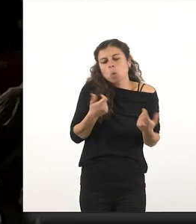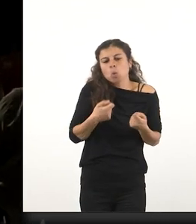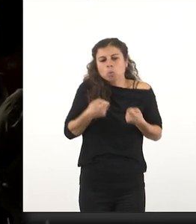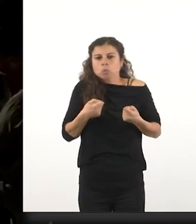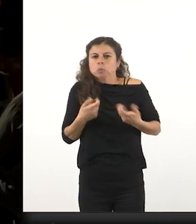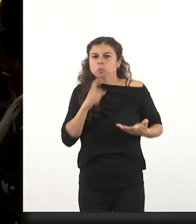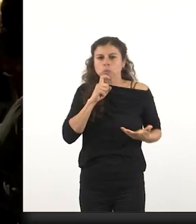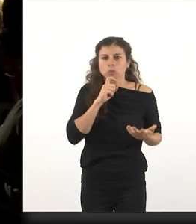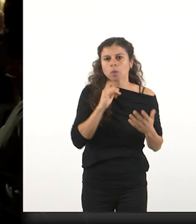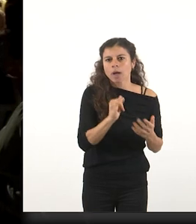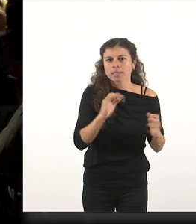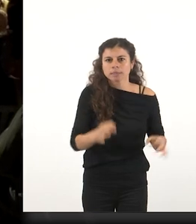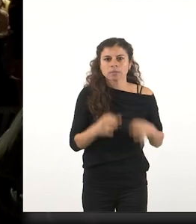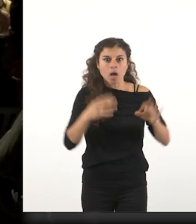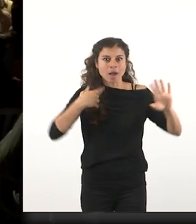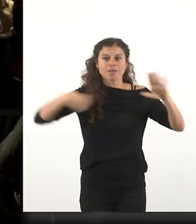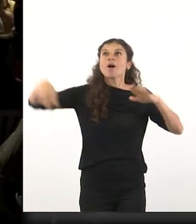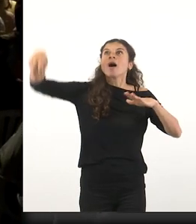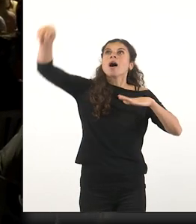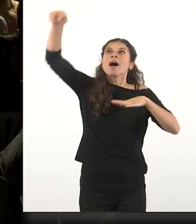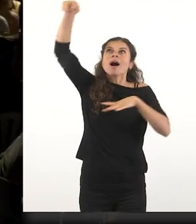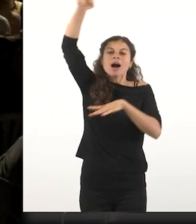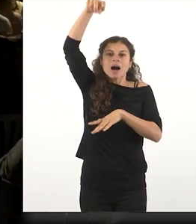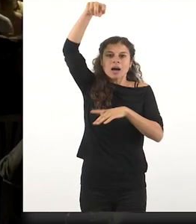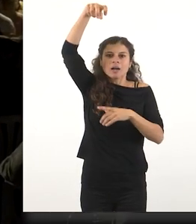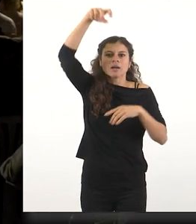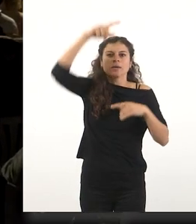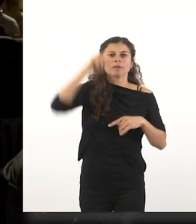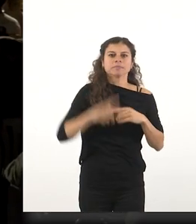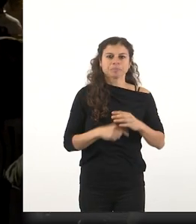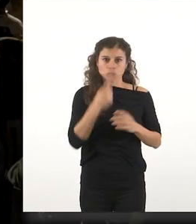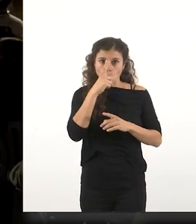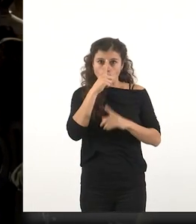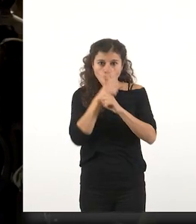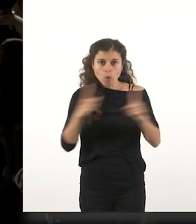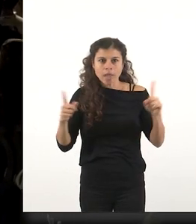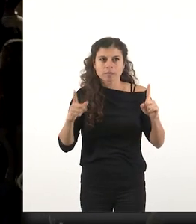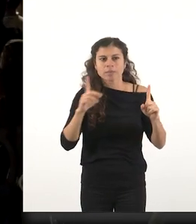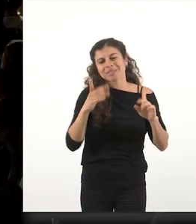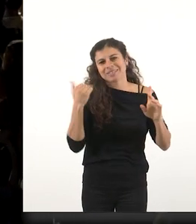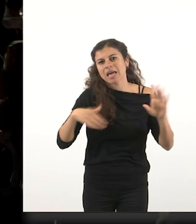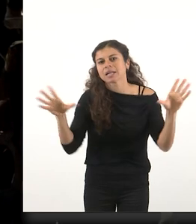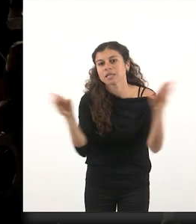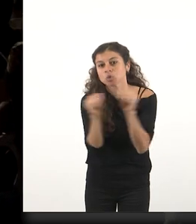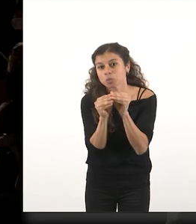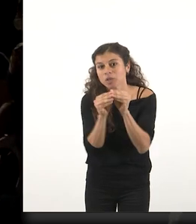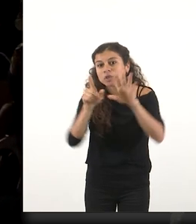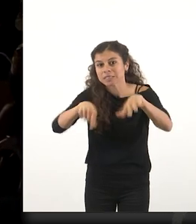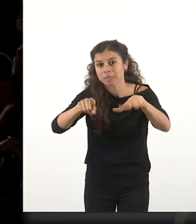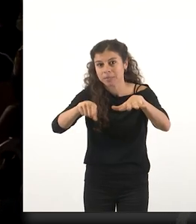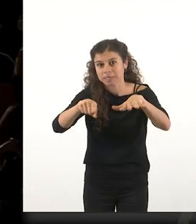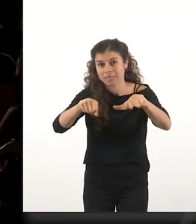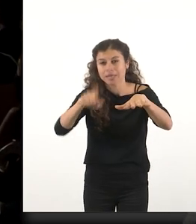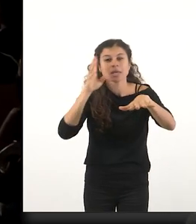que Antonio, estar como a 8 metros sobre el suelo, me mostró una caída un poquito más chunga, teníamos un año de ser novio y hoy resumió 6 meses. Imaginaros, en 6 meses